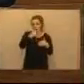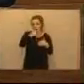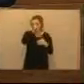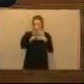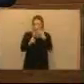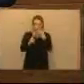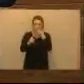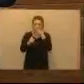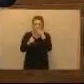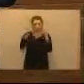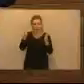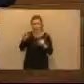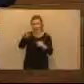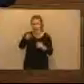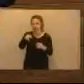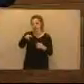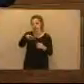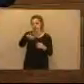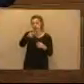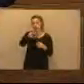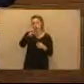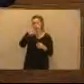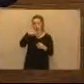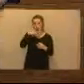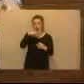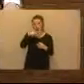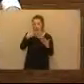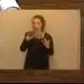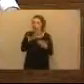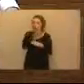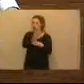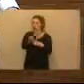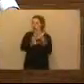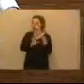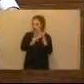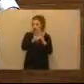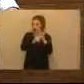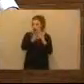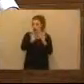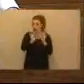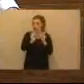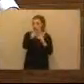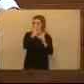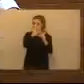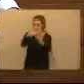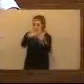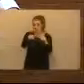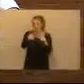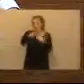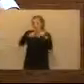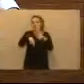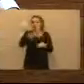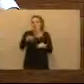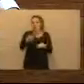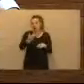Nalón, Avilés y Luarca. Claro, la oferta de esta especialidad en estos 4 conservatorios depende de los ayuntamientos,